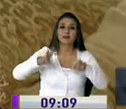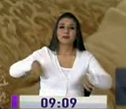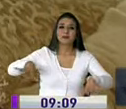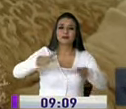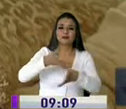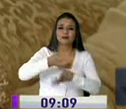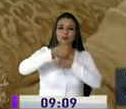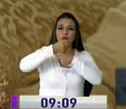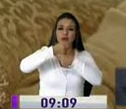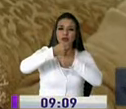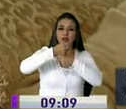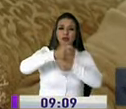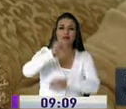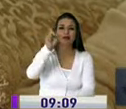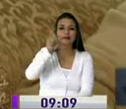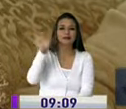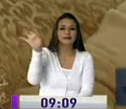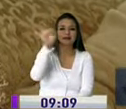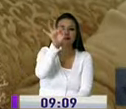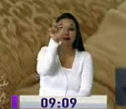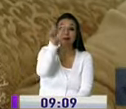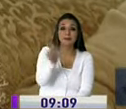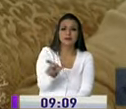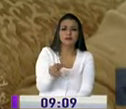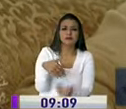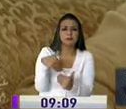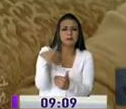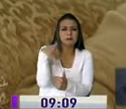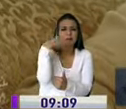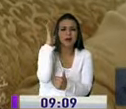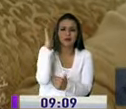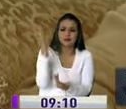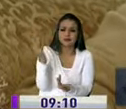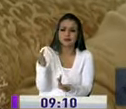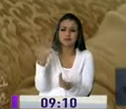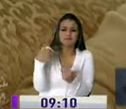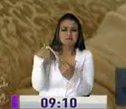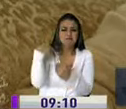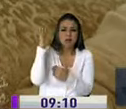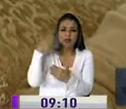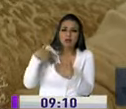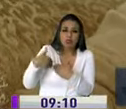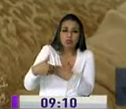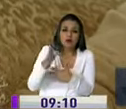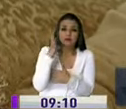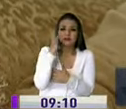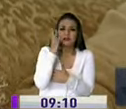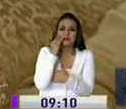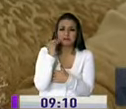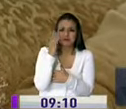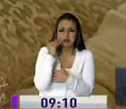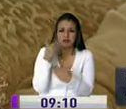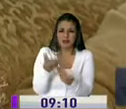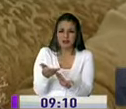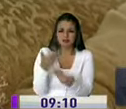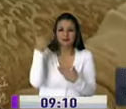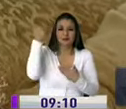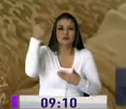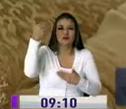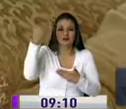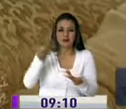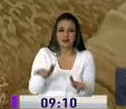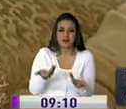Ecuador, yo creo que se necesitaba una figura, un personaje con mayor trayectoria, con mayor experiencia política, con